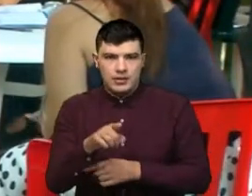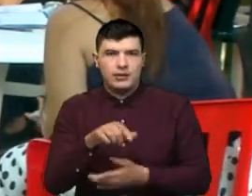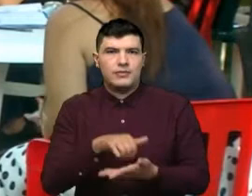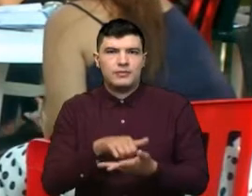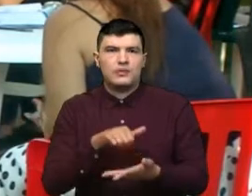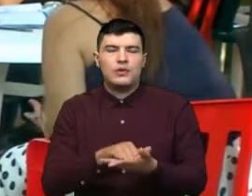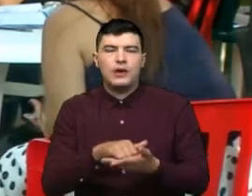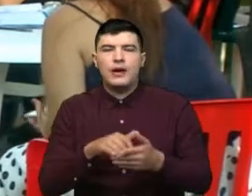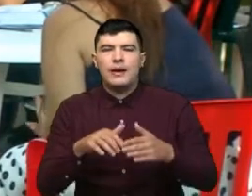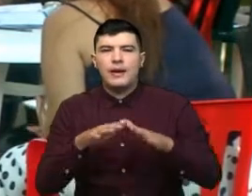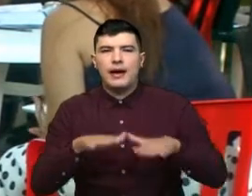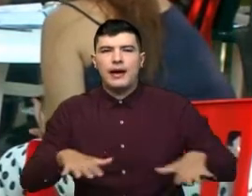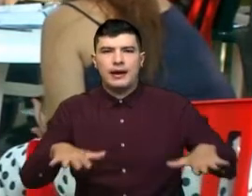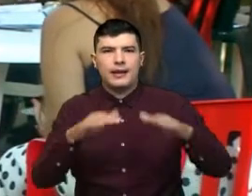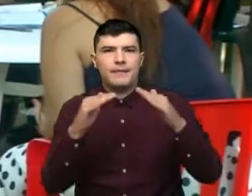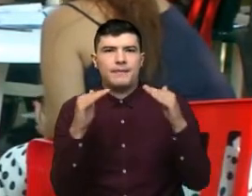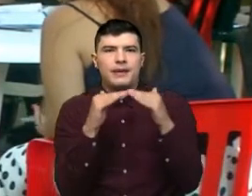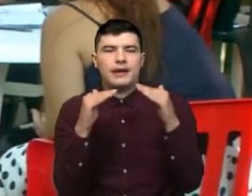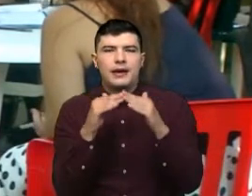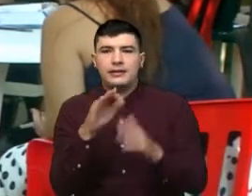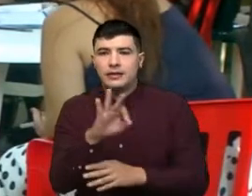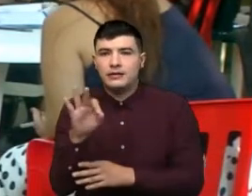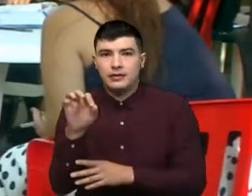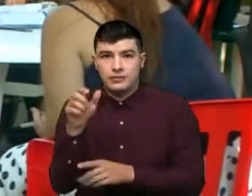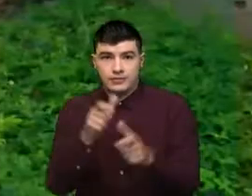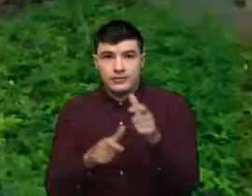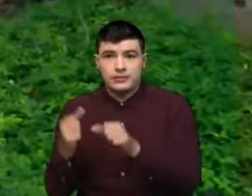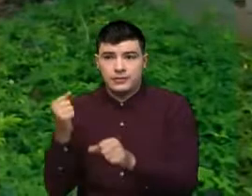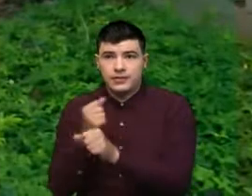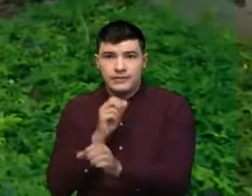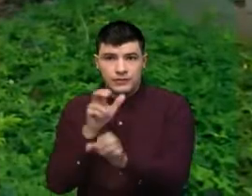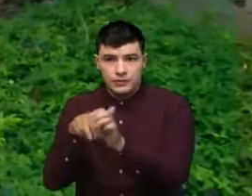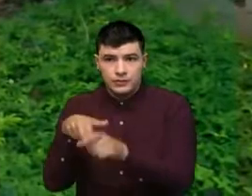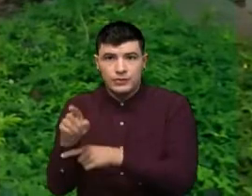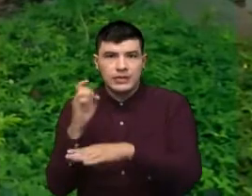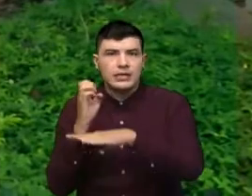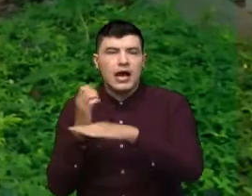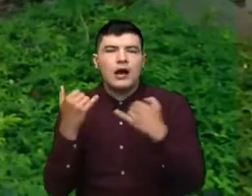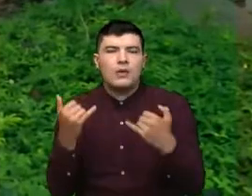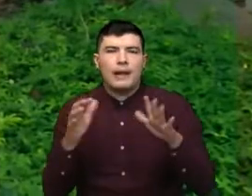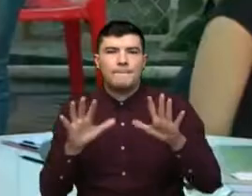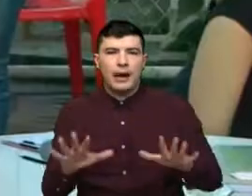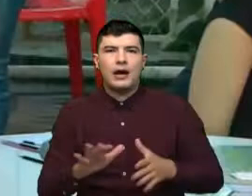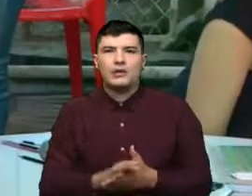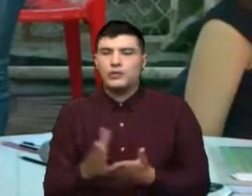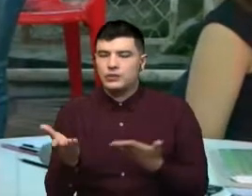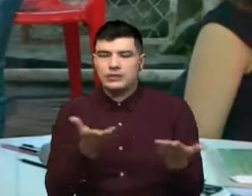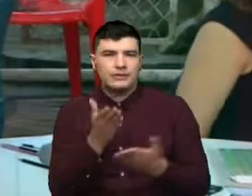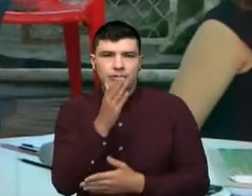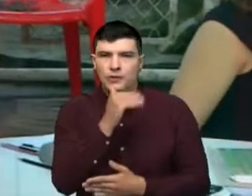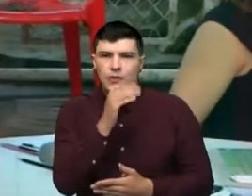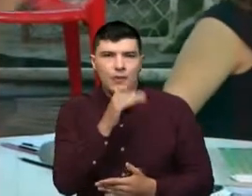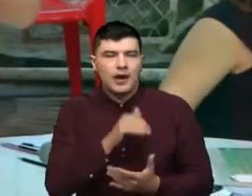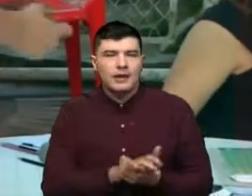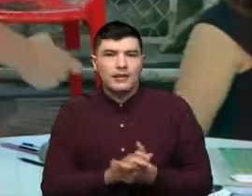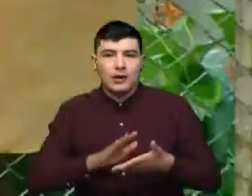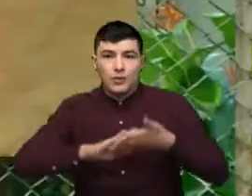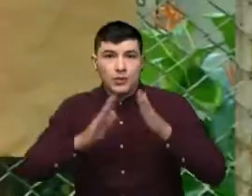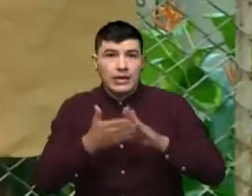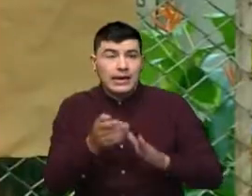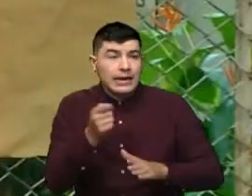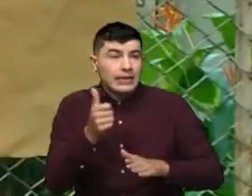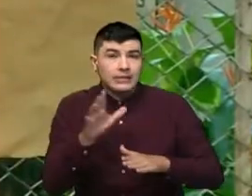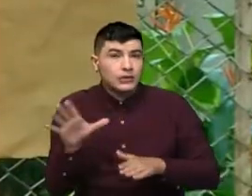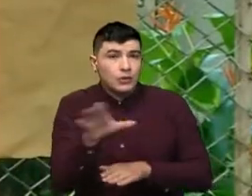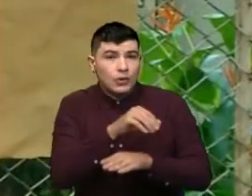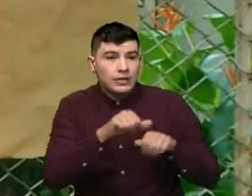funcionarios se han declarado en paro indefinido el servicio a la comunidad fue suspendido en casi todas las